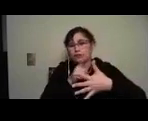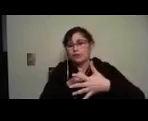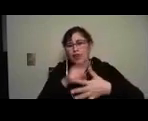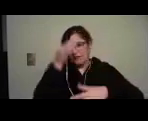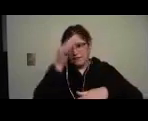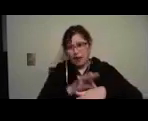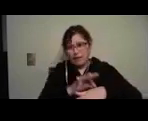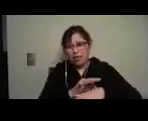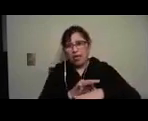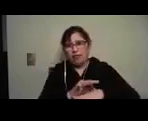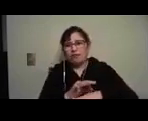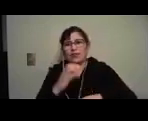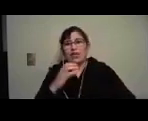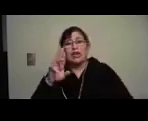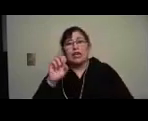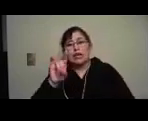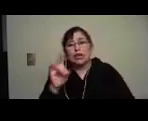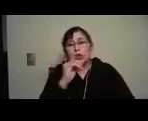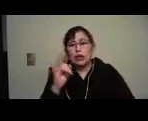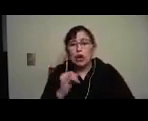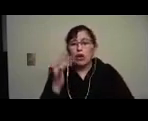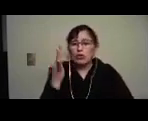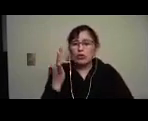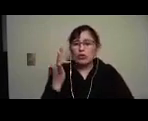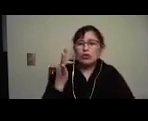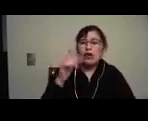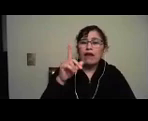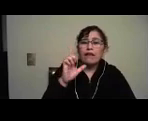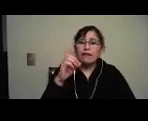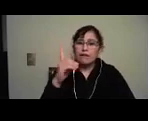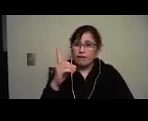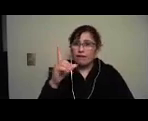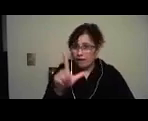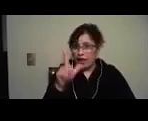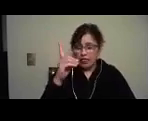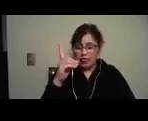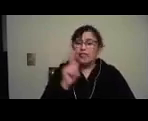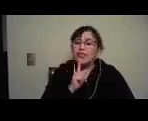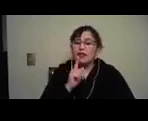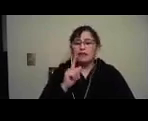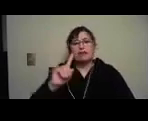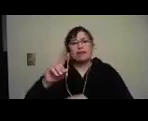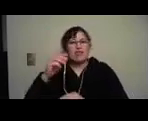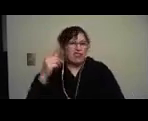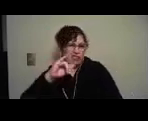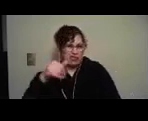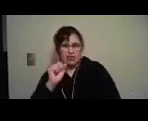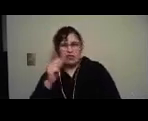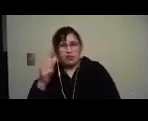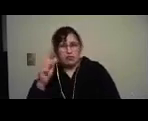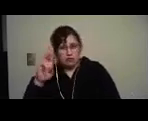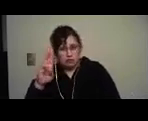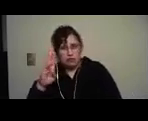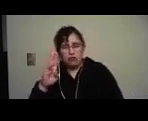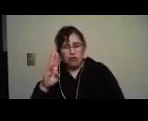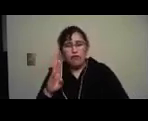también yo lo referí hace unas semanas, ya. Pero, sin embargo, la demencia que tiene una mayor prevalencia en la población está